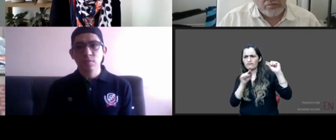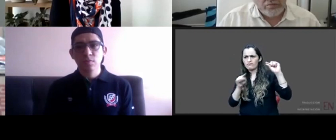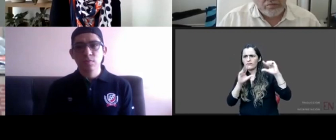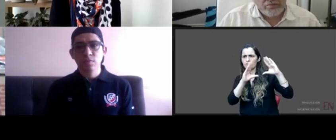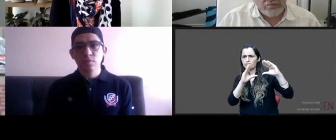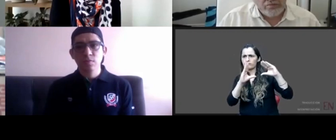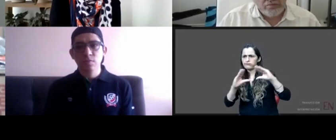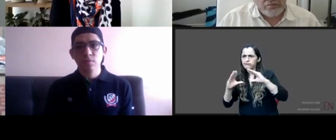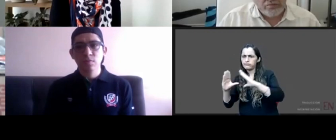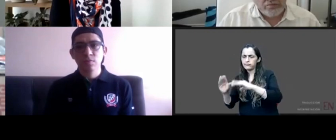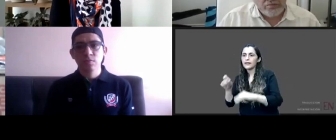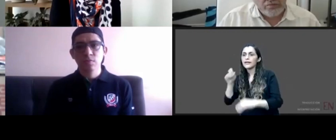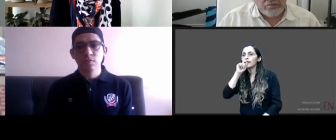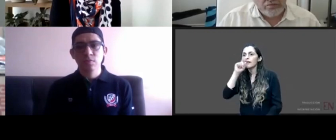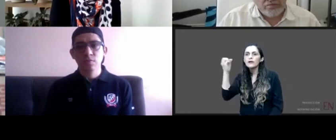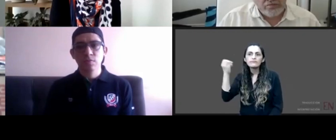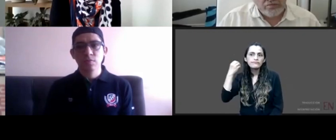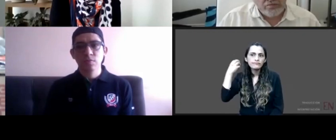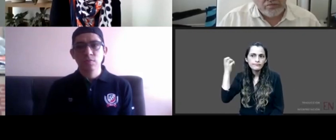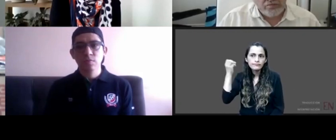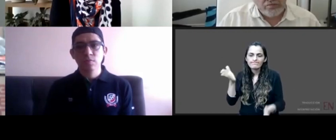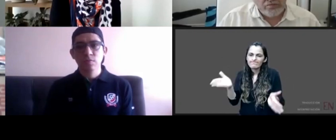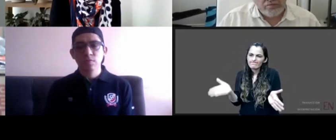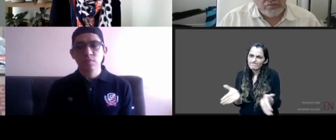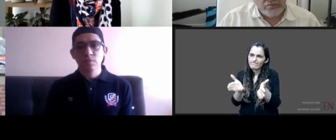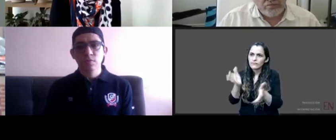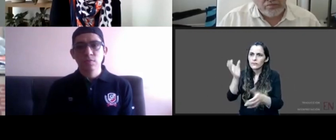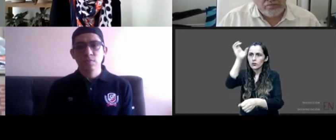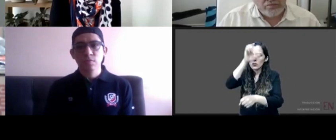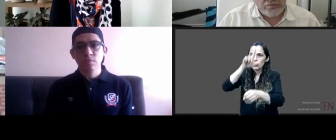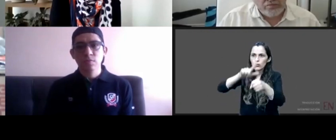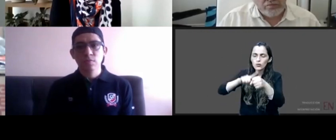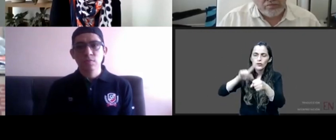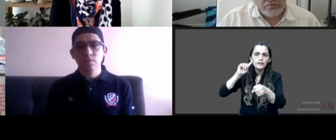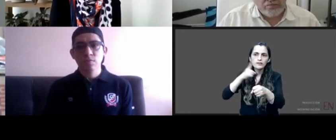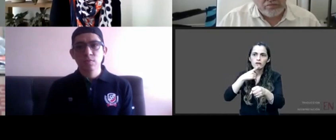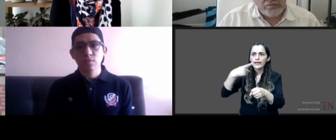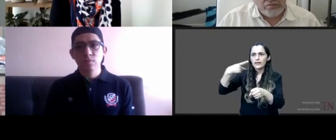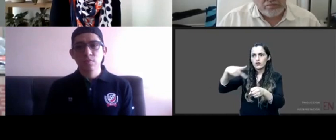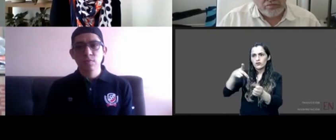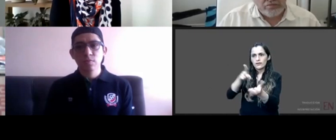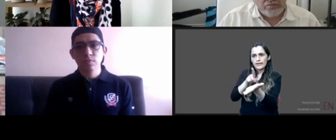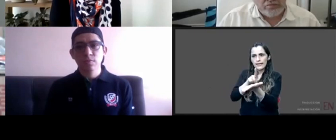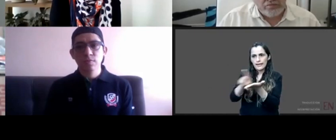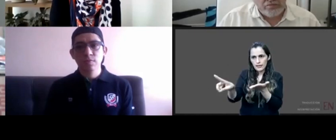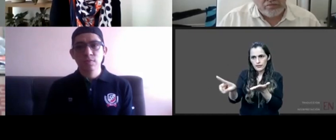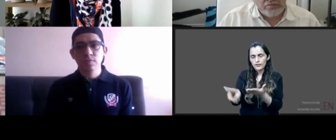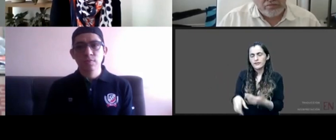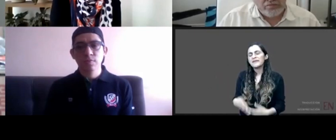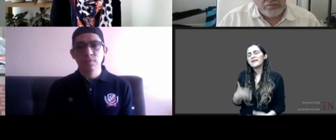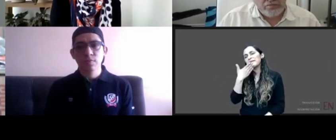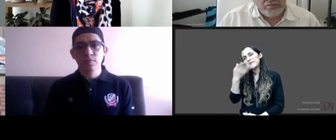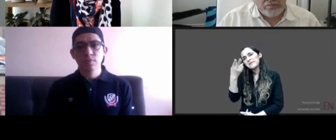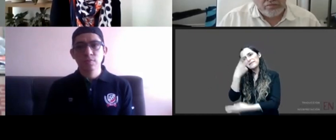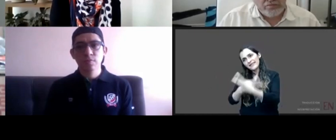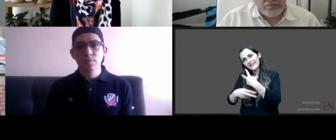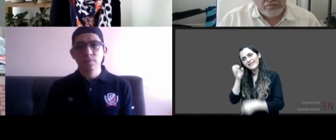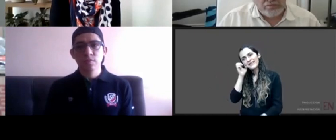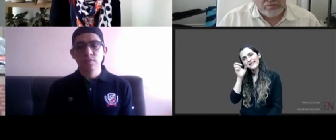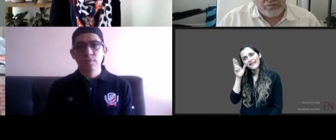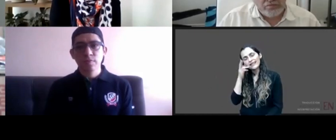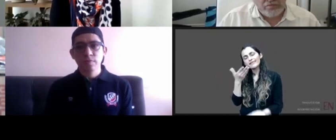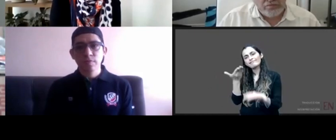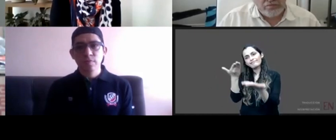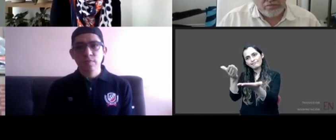y conferencista sobre cultura sorda y derechos de las personas con discapacidad. Bienvenido, Eric. Te escuchamos con mucha